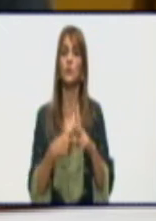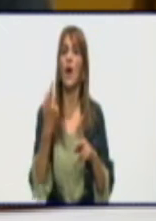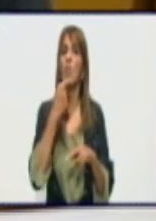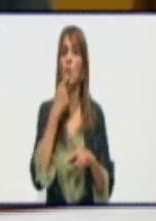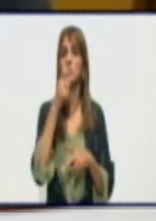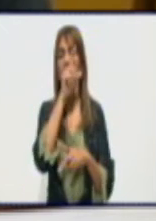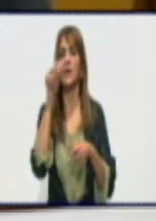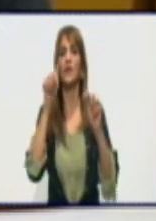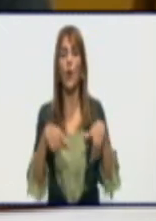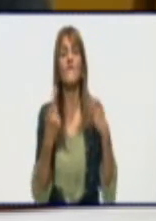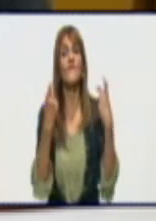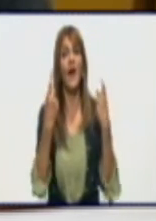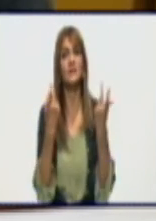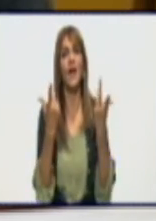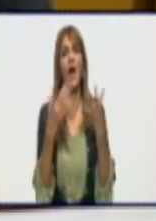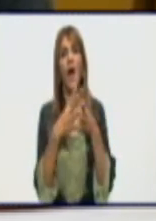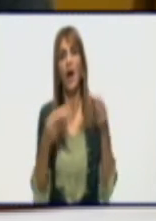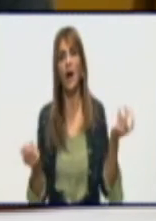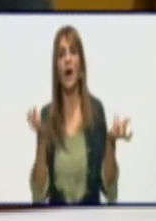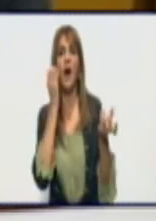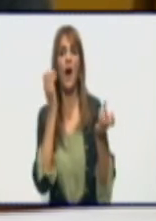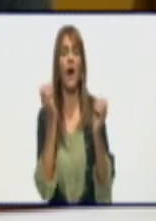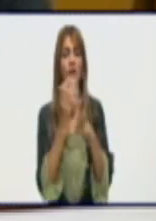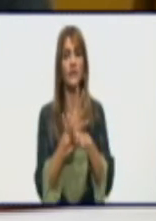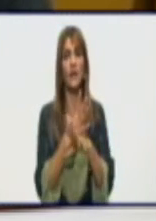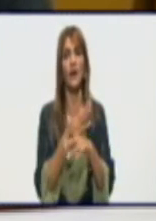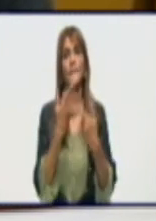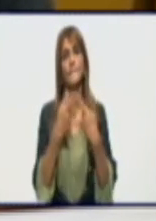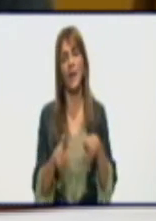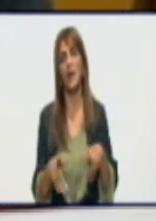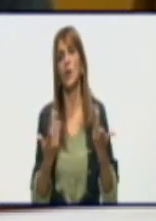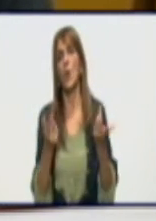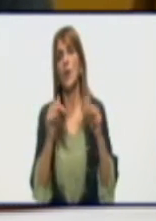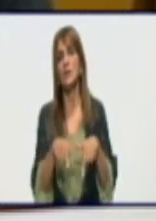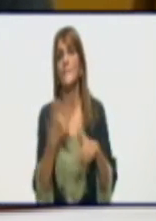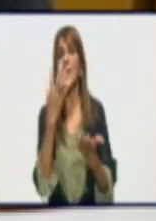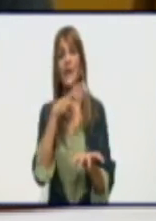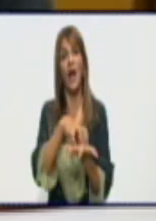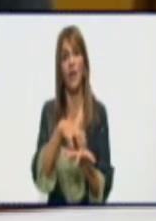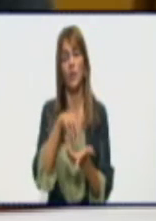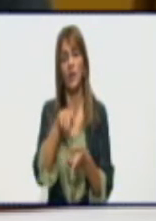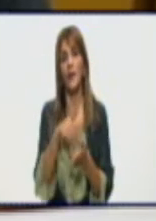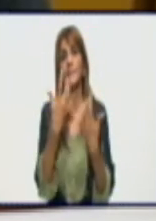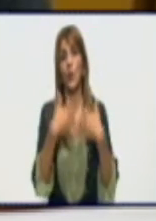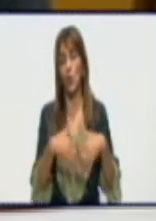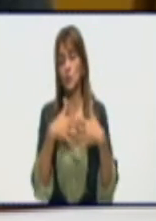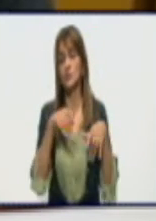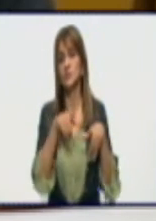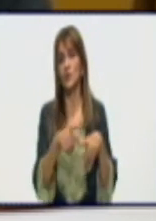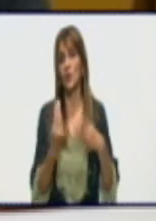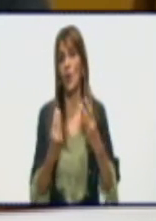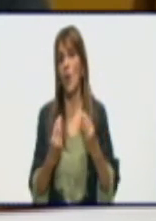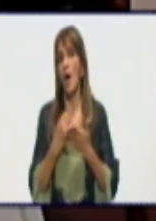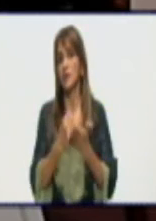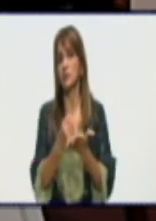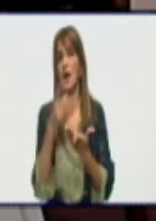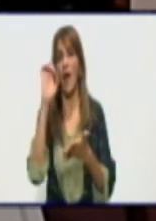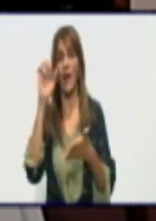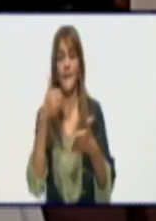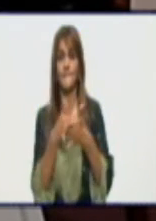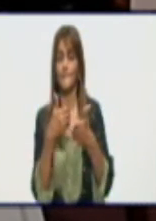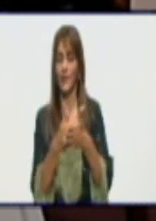es un combinado que realmente produciendo le aporta a la empresa una gran cantidad de toneladas de comida para el pueblo. Me envía